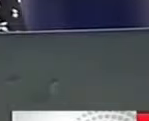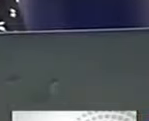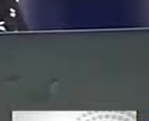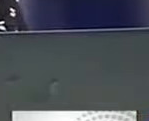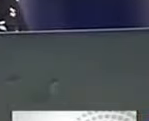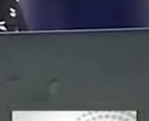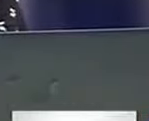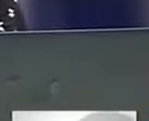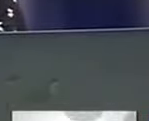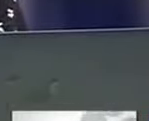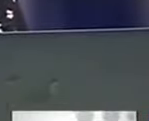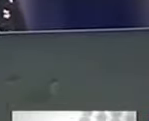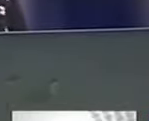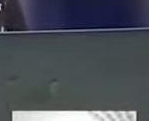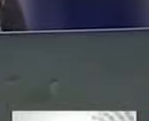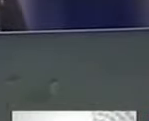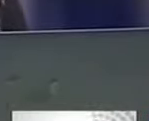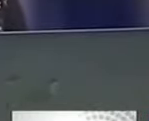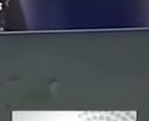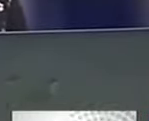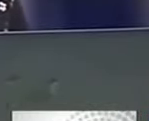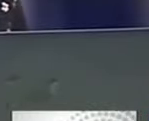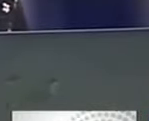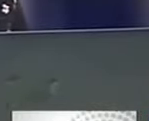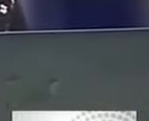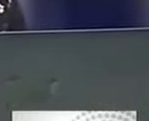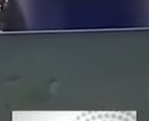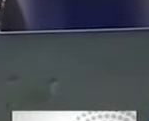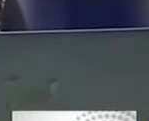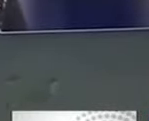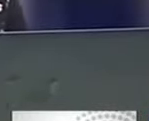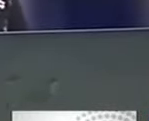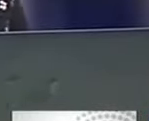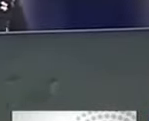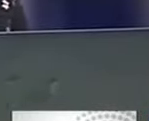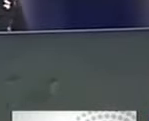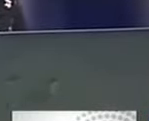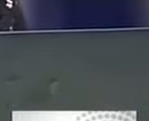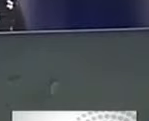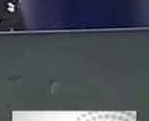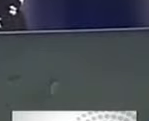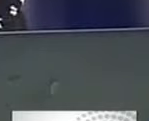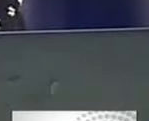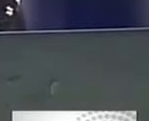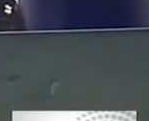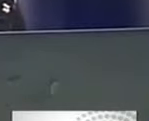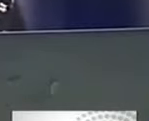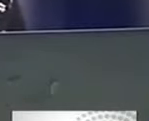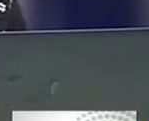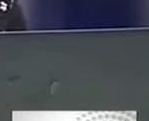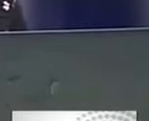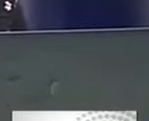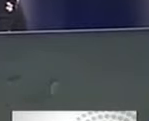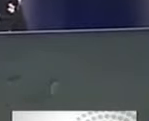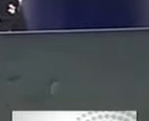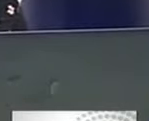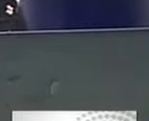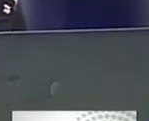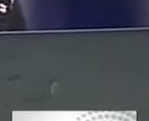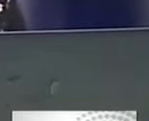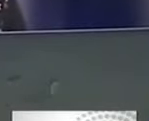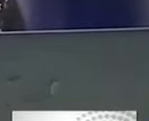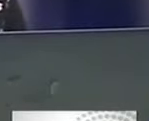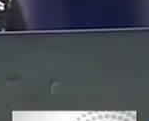Una de la tarde con 18 minutos. Hasta las 3 de la tarde, entonces, se suspende la sesión luego de haber escuchado la exposición de la presidenta